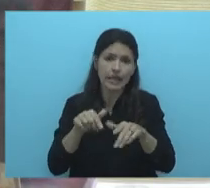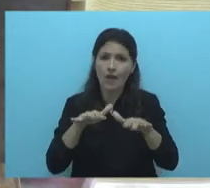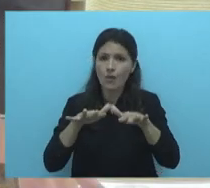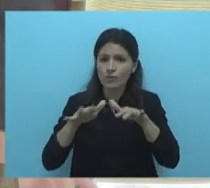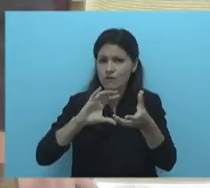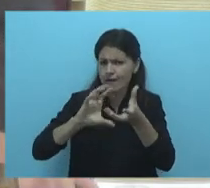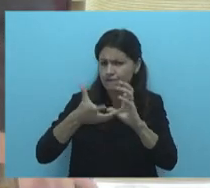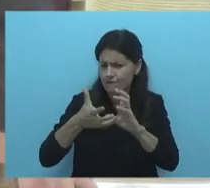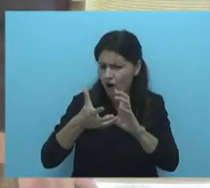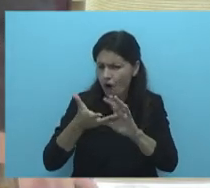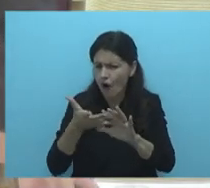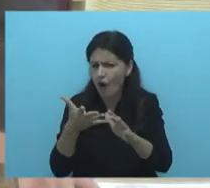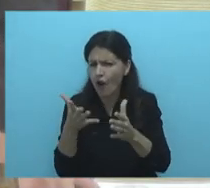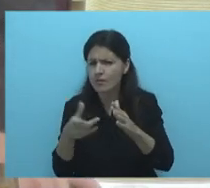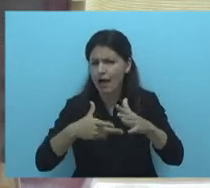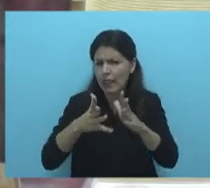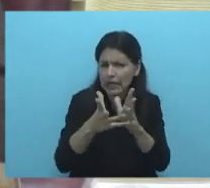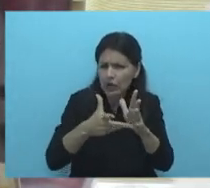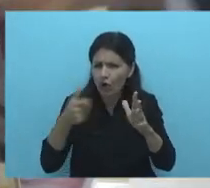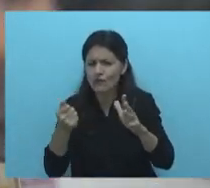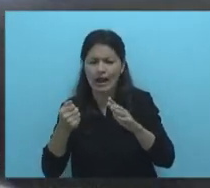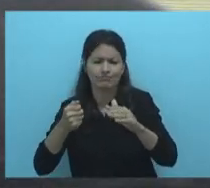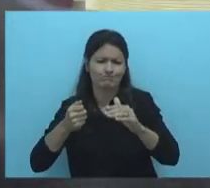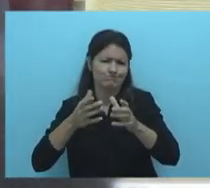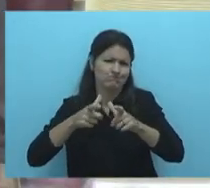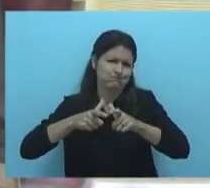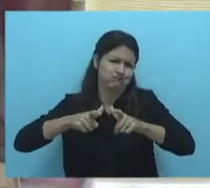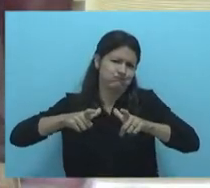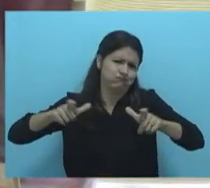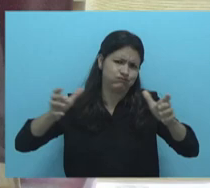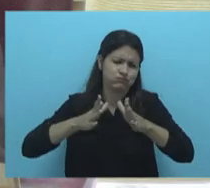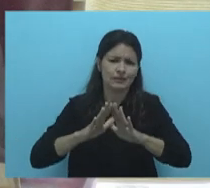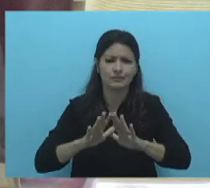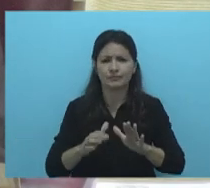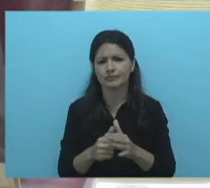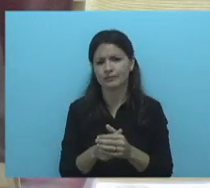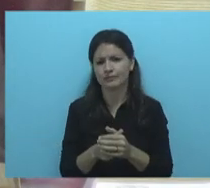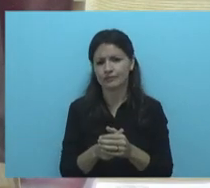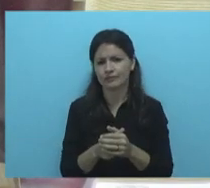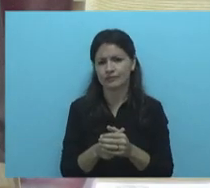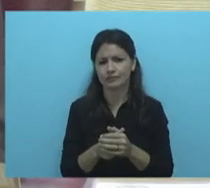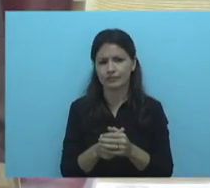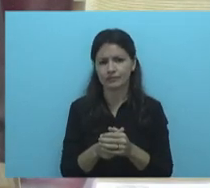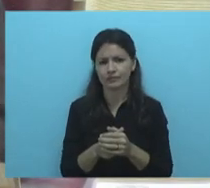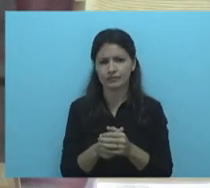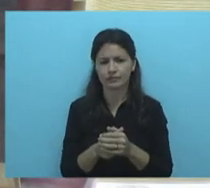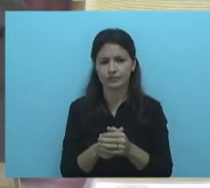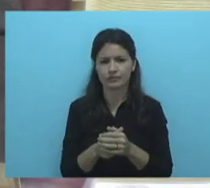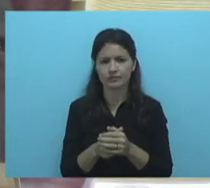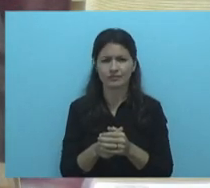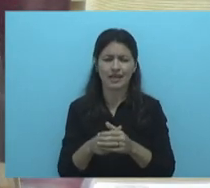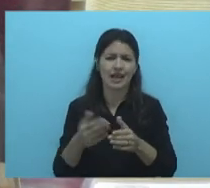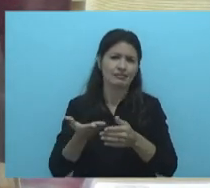modalidad delictiva que se ha multiplicado a partir de lo que ha sucedido en el marco de